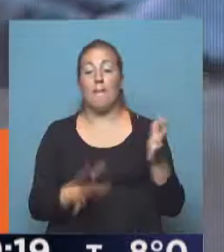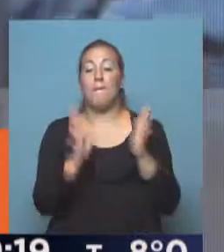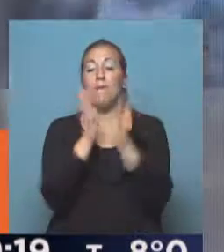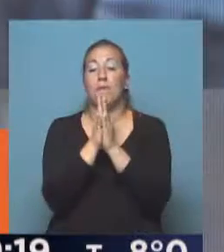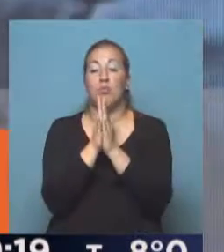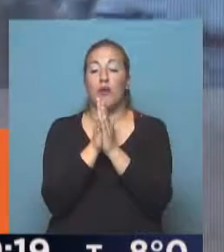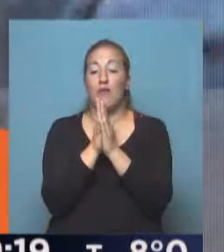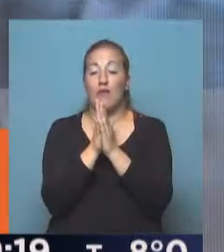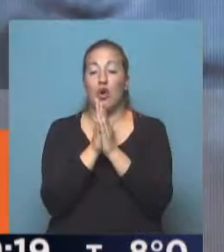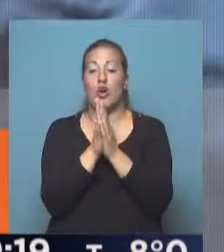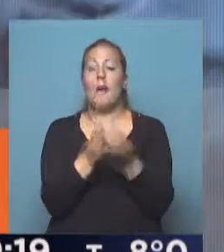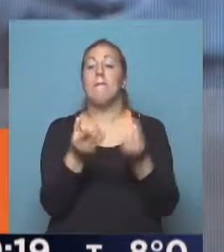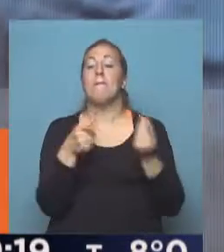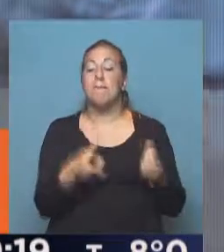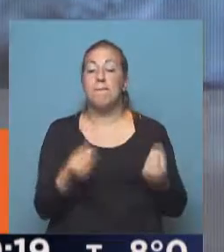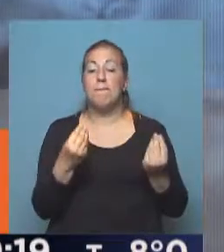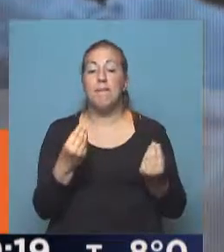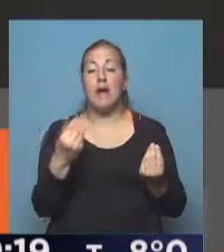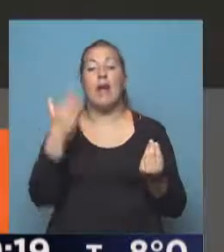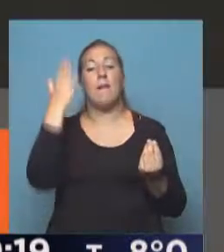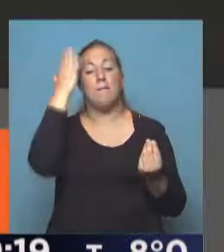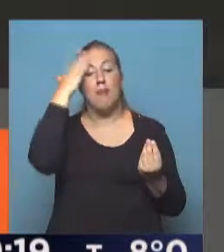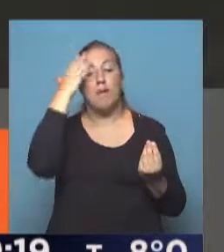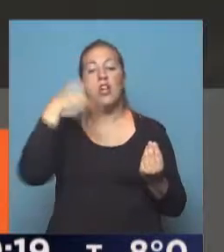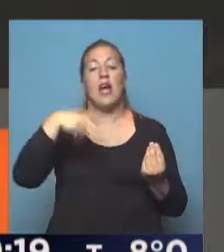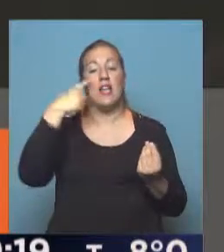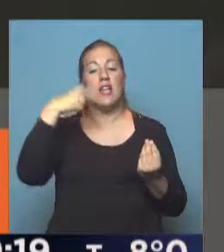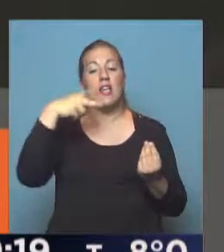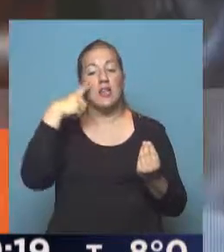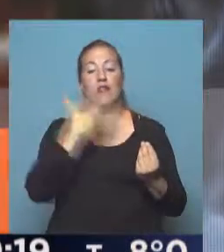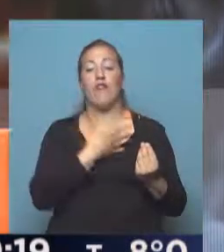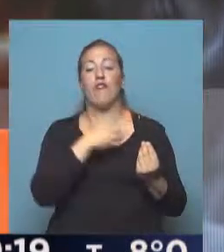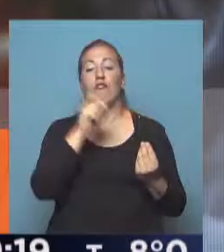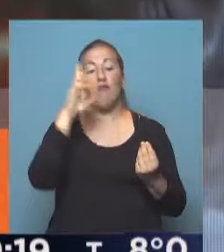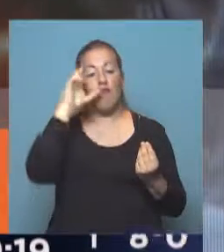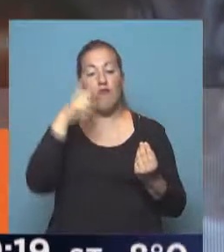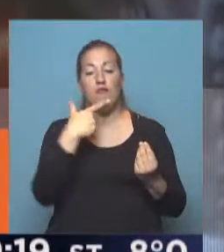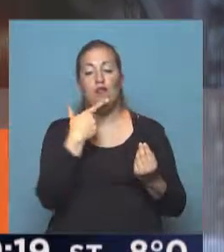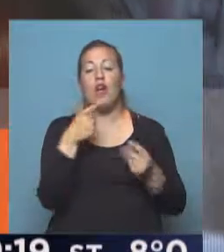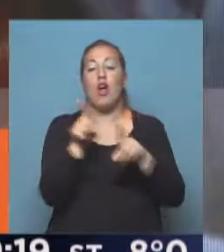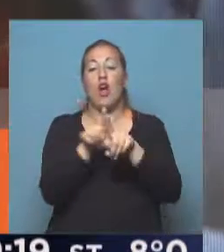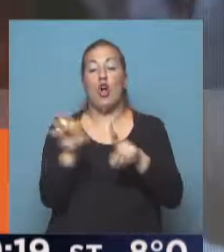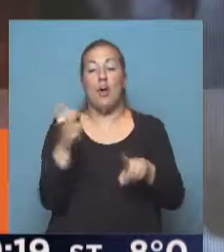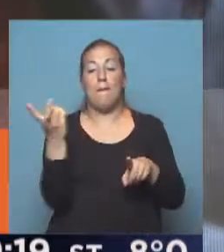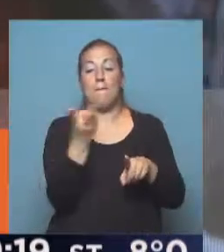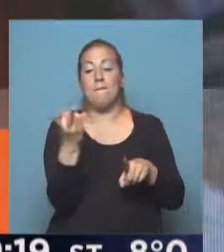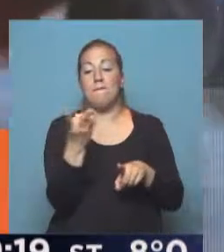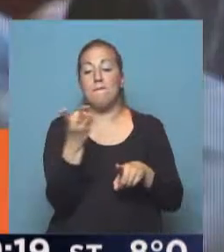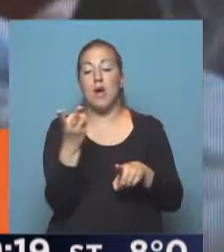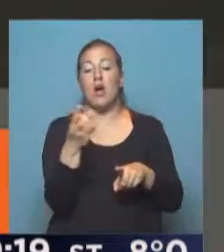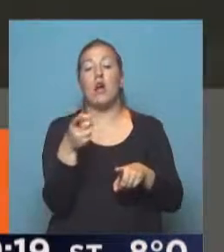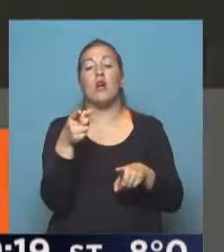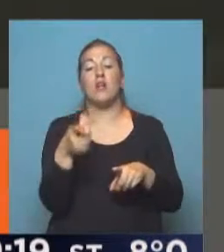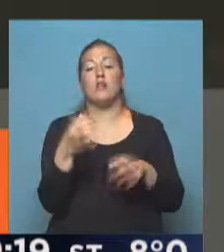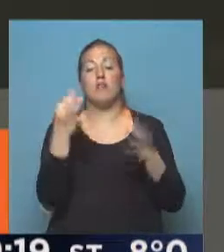está dedicado a la memoria de benin y flores que con su hermano rudy formaron los los hermanos rubén y